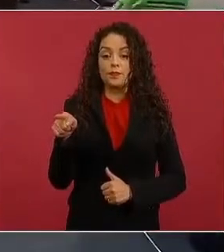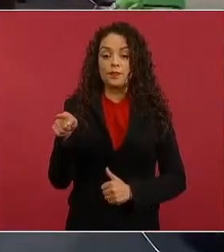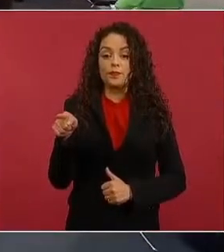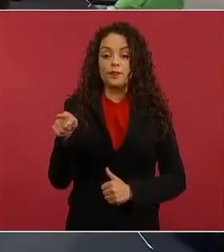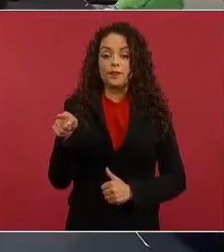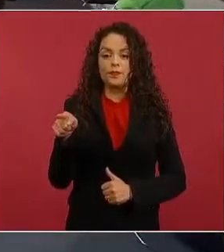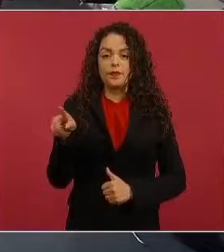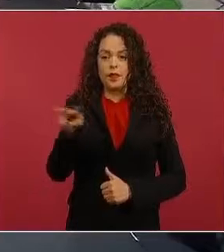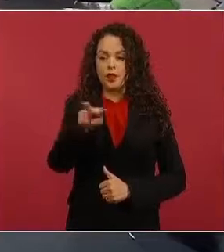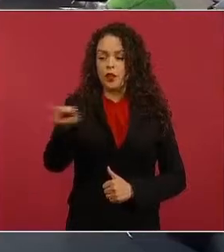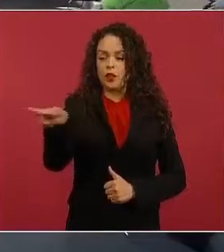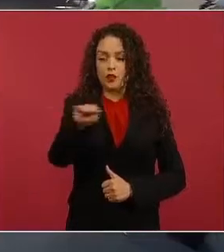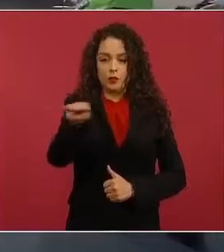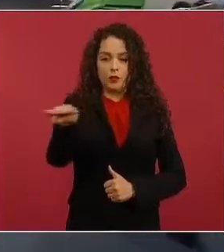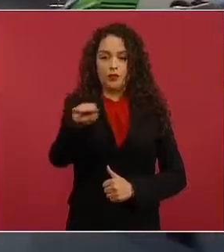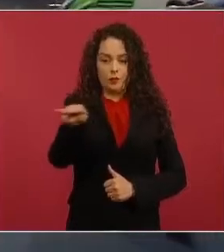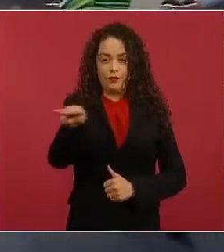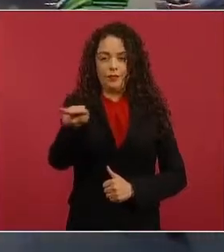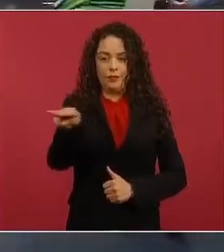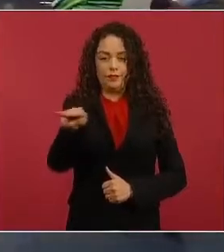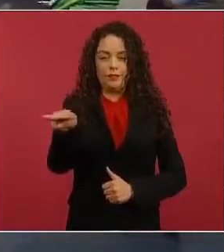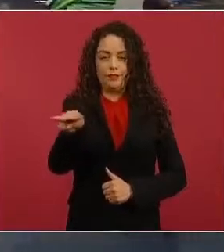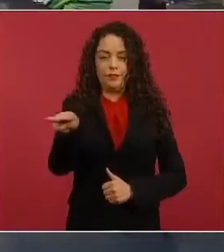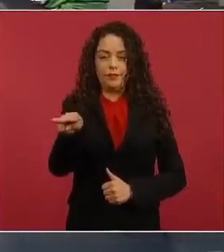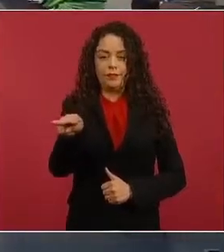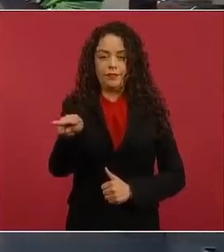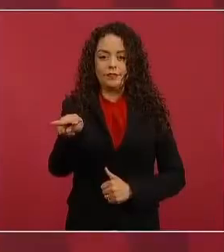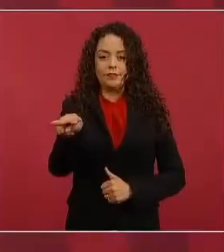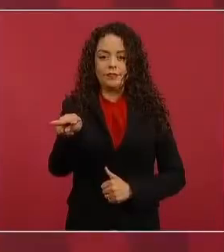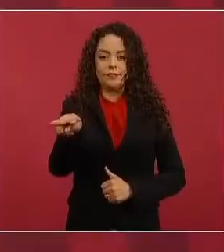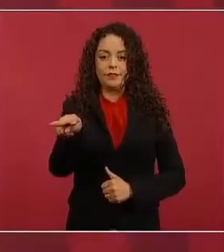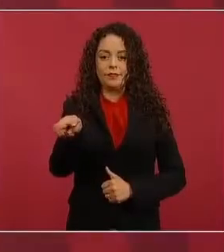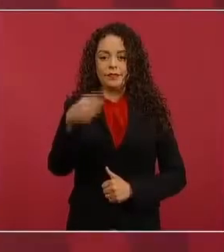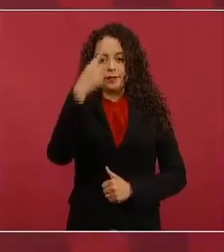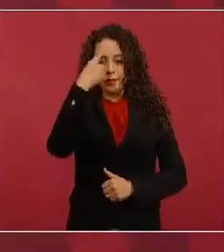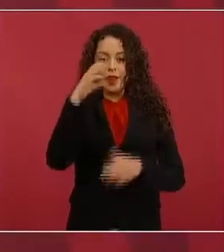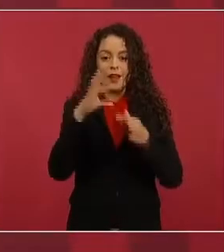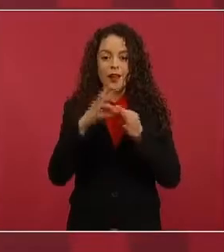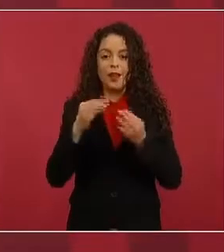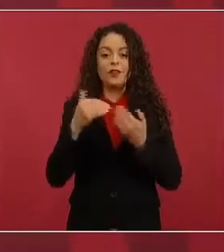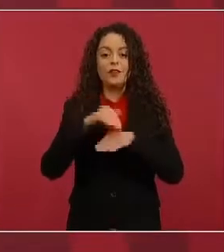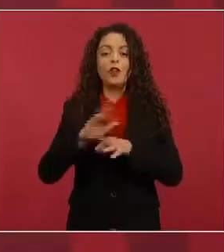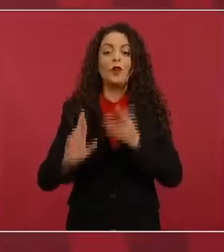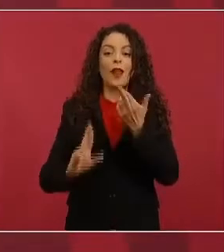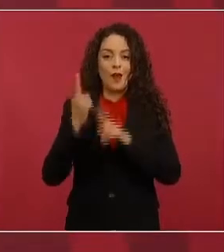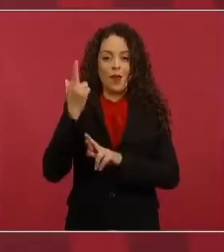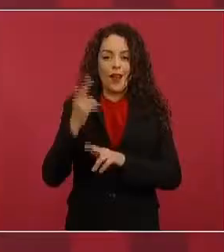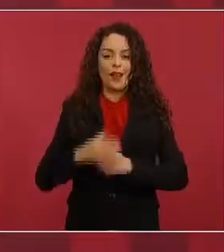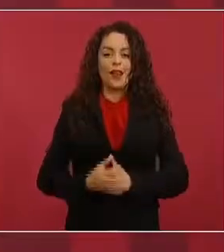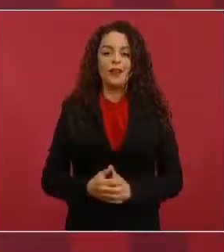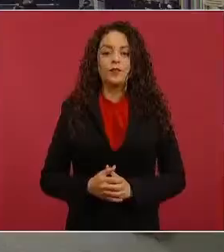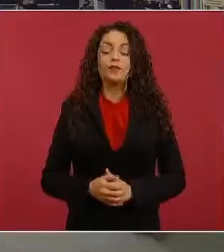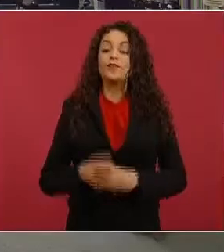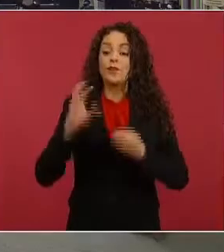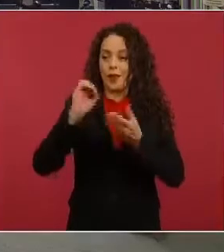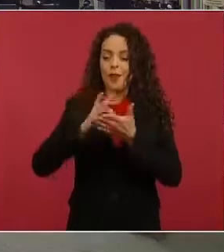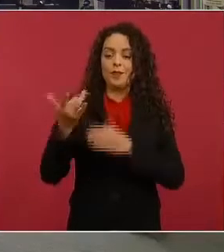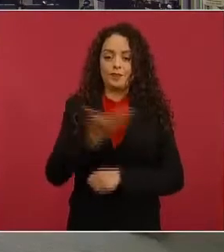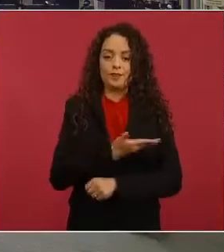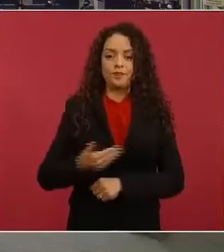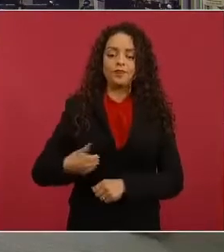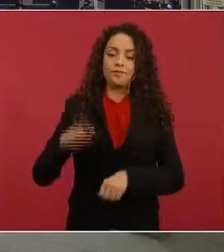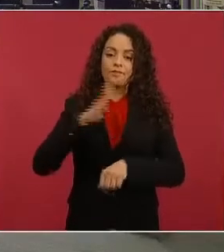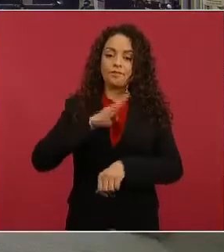no, sí, las dos, para que se vea lo de la huelga. Gracias, presidente. Buenos días. Judith